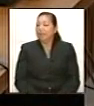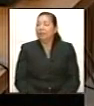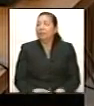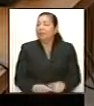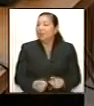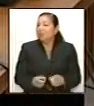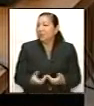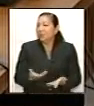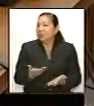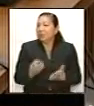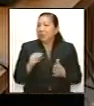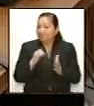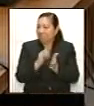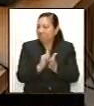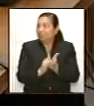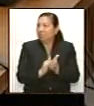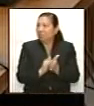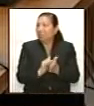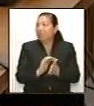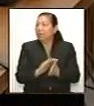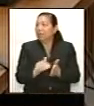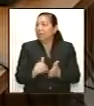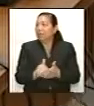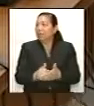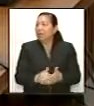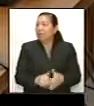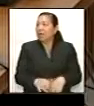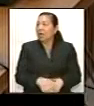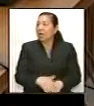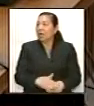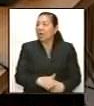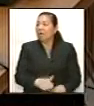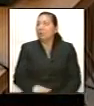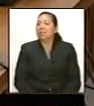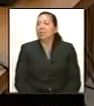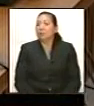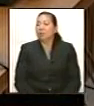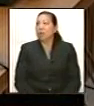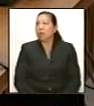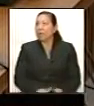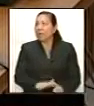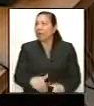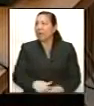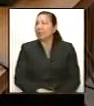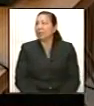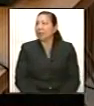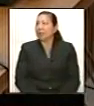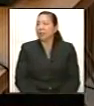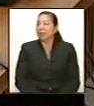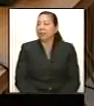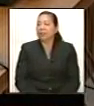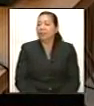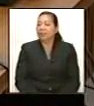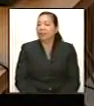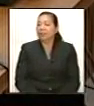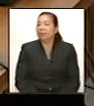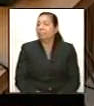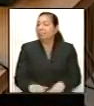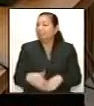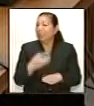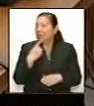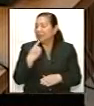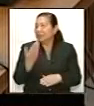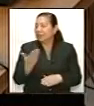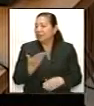audiovisuales que grabamos, ¿no? Porque también hay un acoso no solamente en las redes sociales, sino que si te identifican y estás en la calle